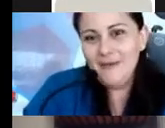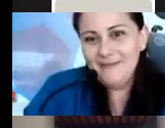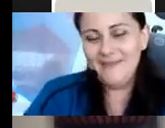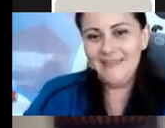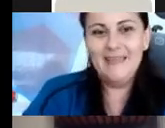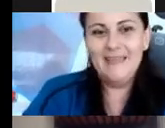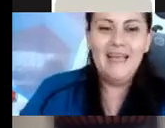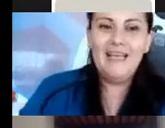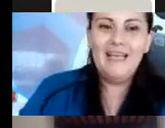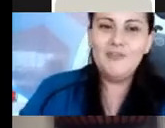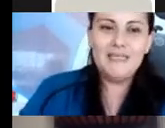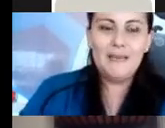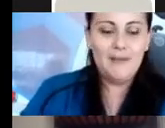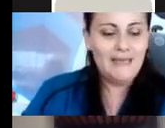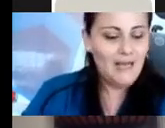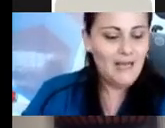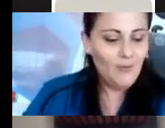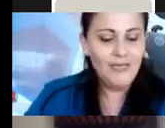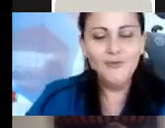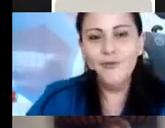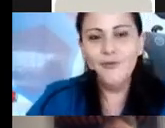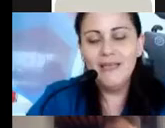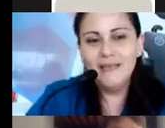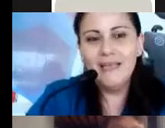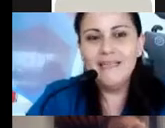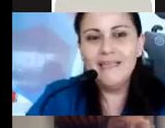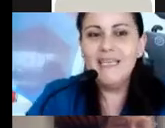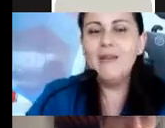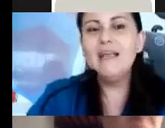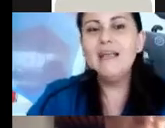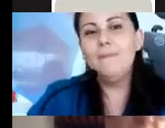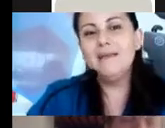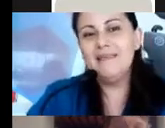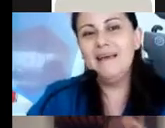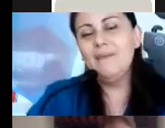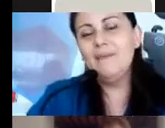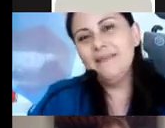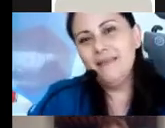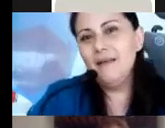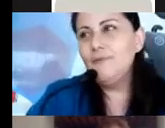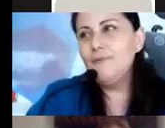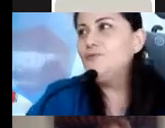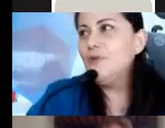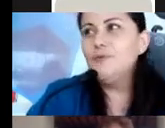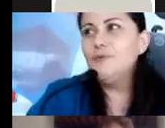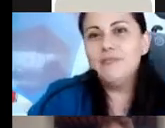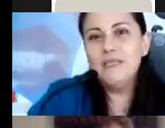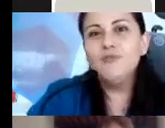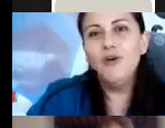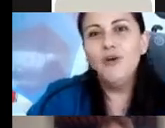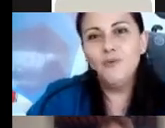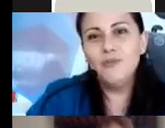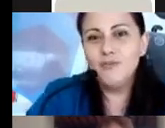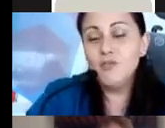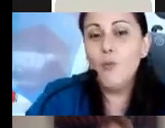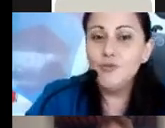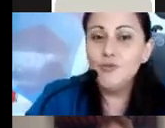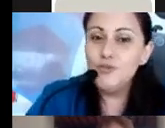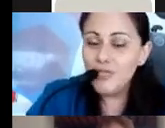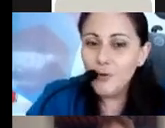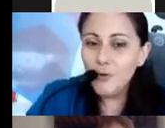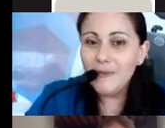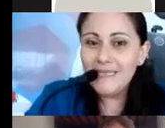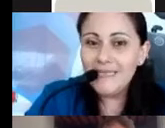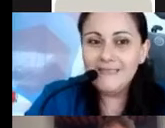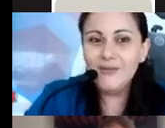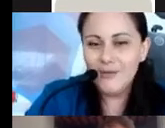forma, ¿verdad? Entonces, ¿qué pasaba con Víctor? Que él tenía una incapacidad de mantener la postura por sí solo. Entonces, cuando yo